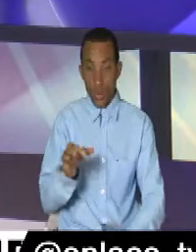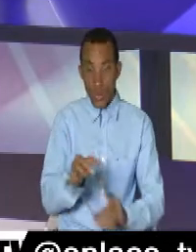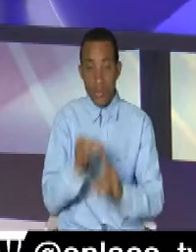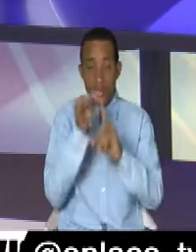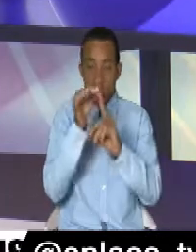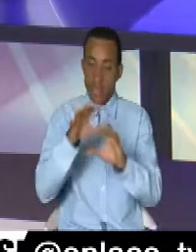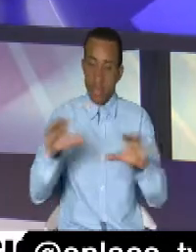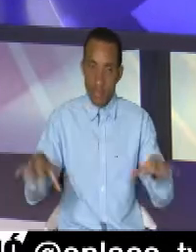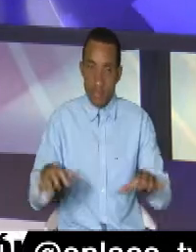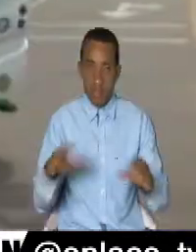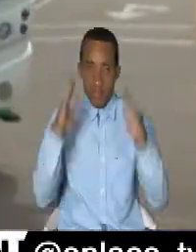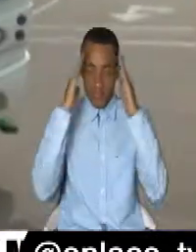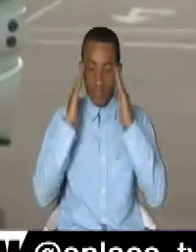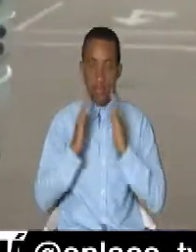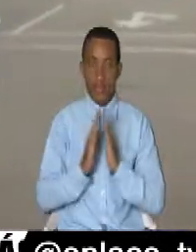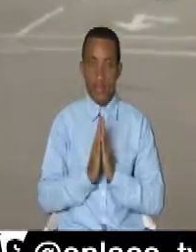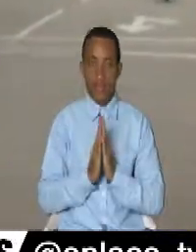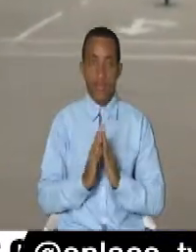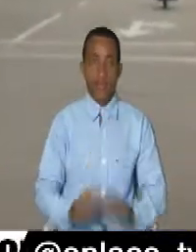fecha.